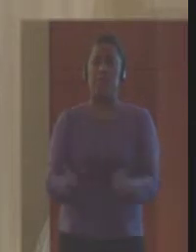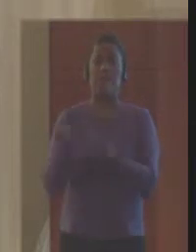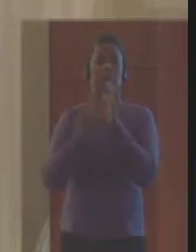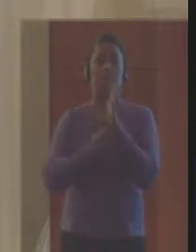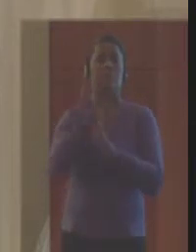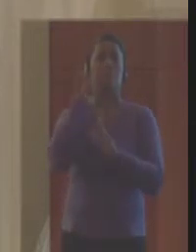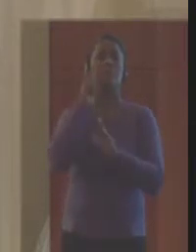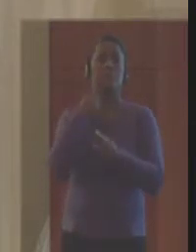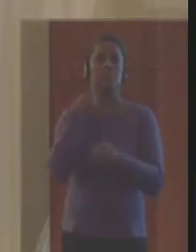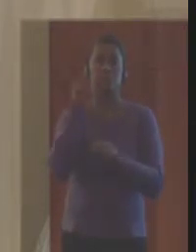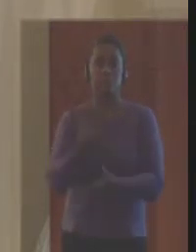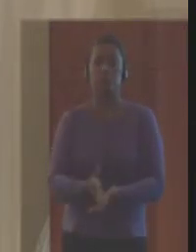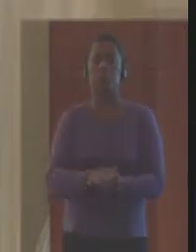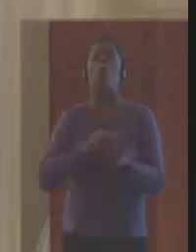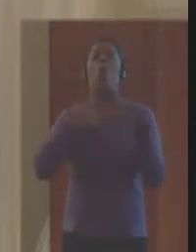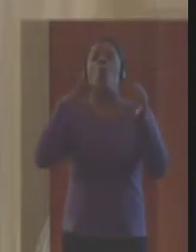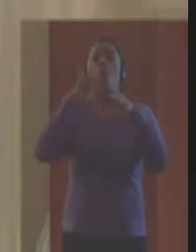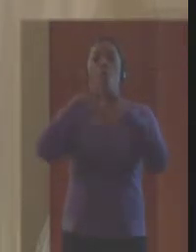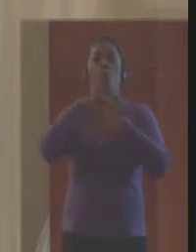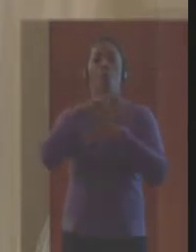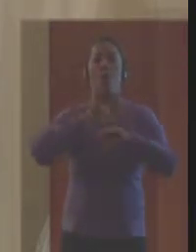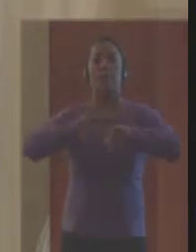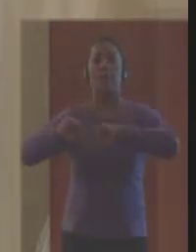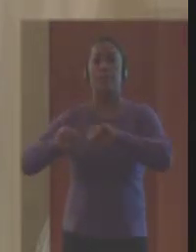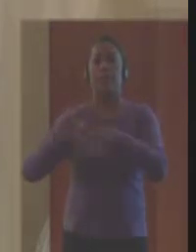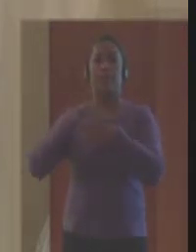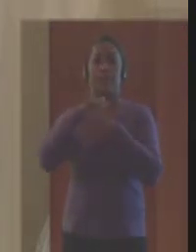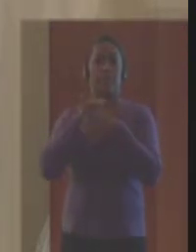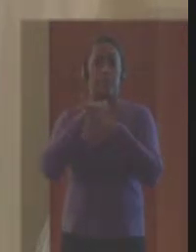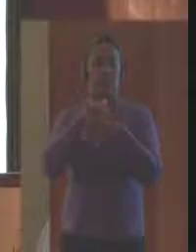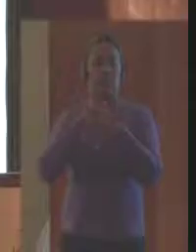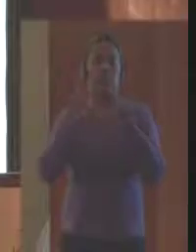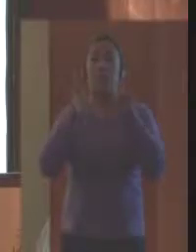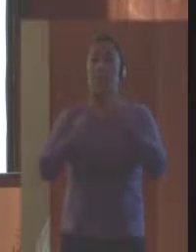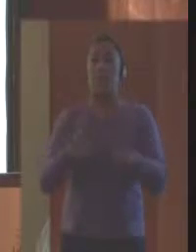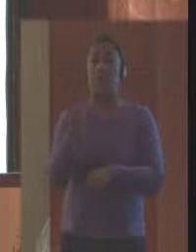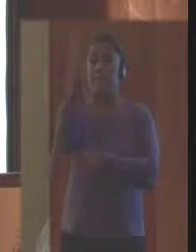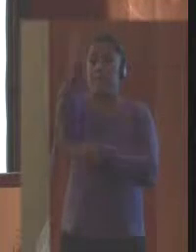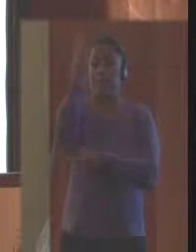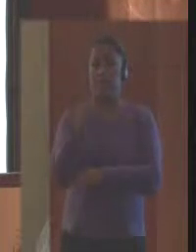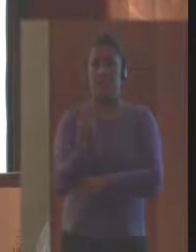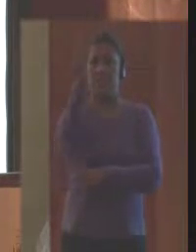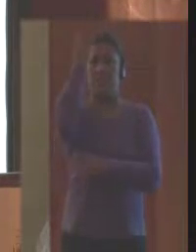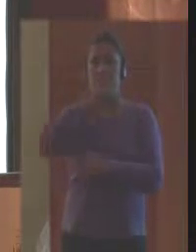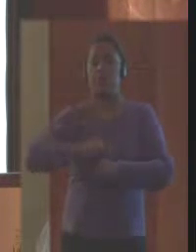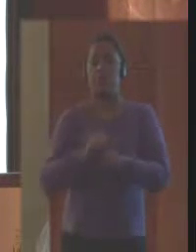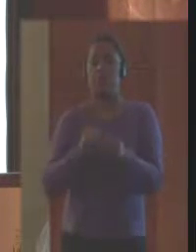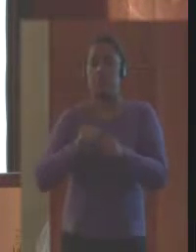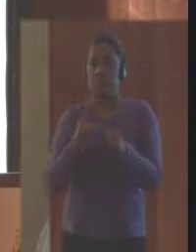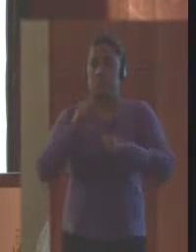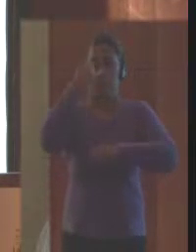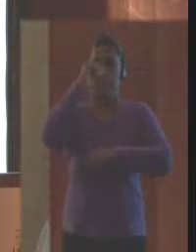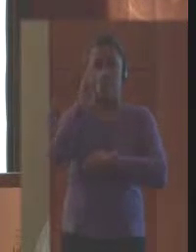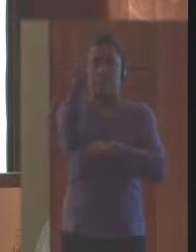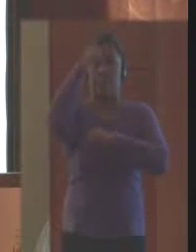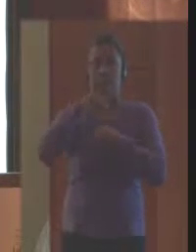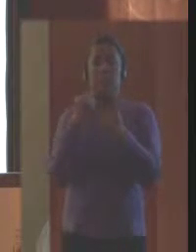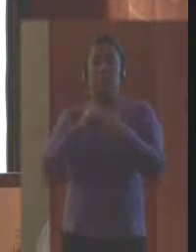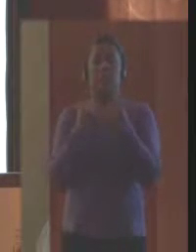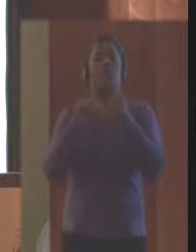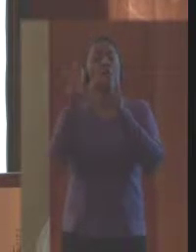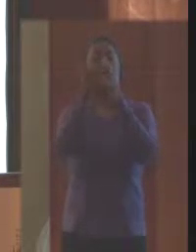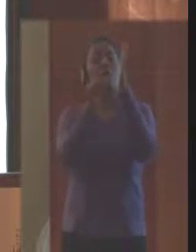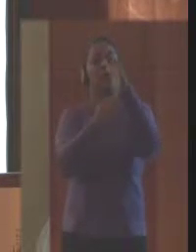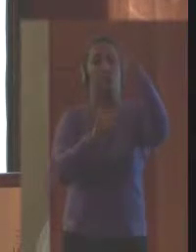se mencionaba gestión de riesgos. Pero por primera vez en Bogotá, en el eje estratégico 2 de